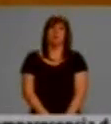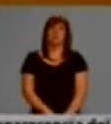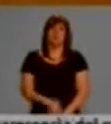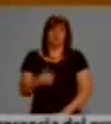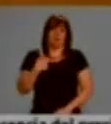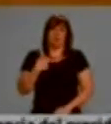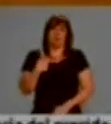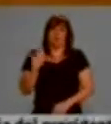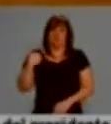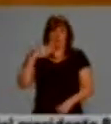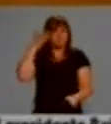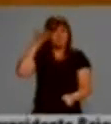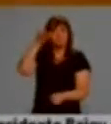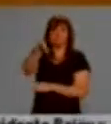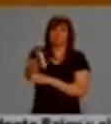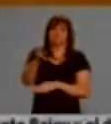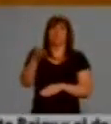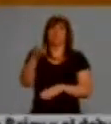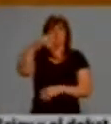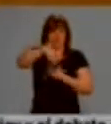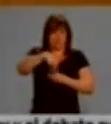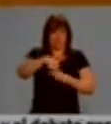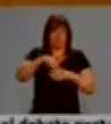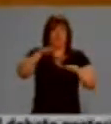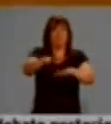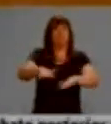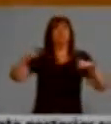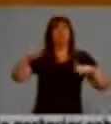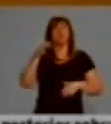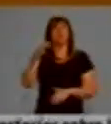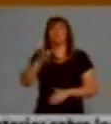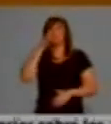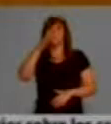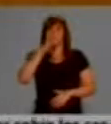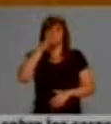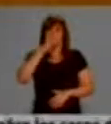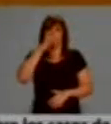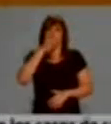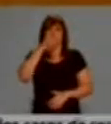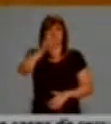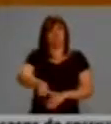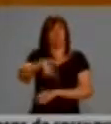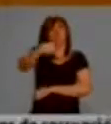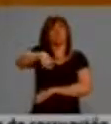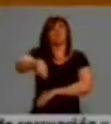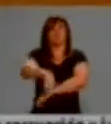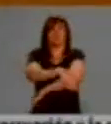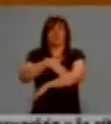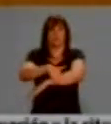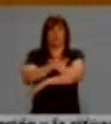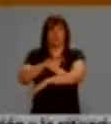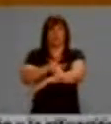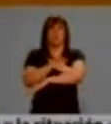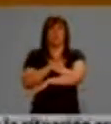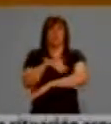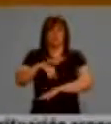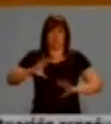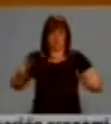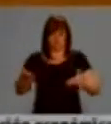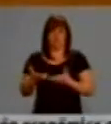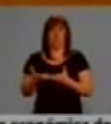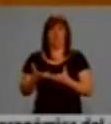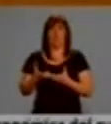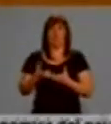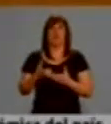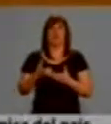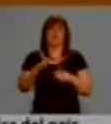Ciñéndome ya al contenido del Pleno y de la intervención y comparecencia del presidente del Gobierno, que este grupo